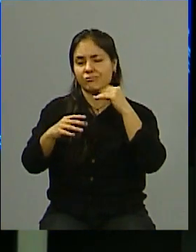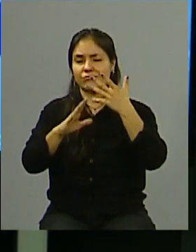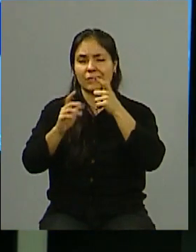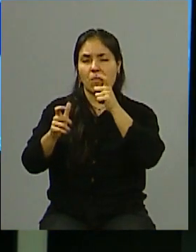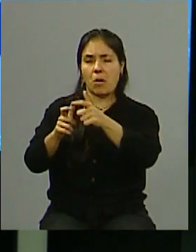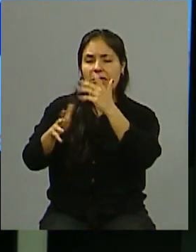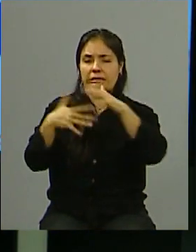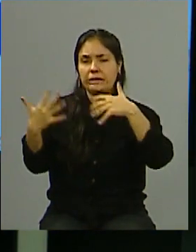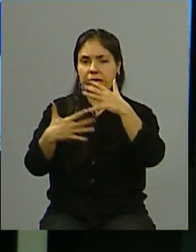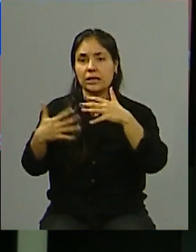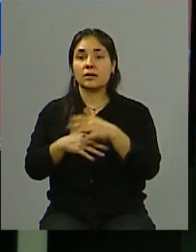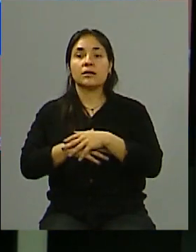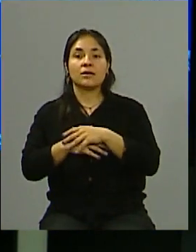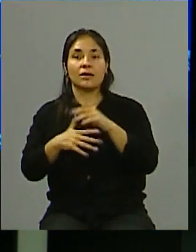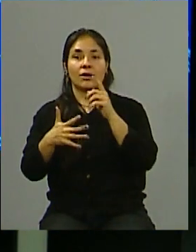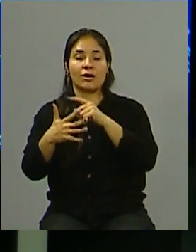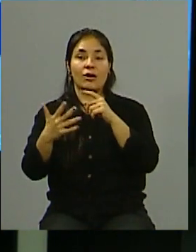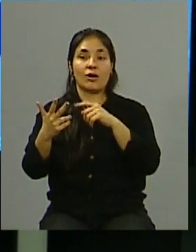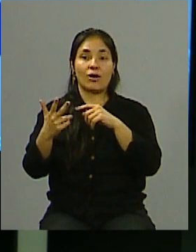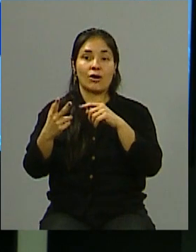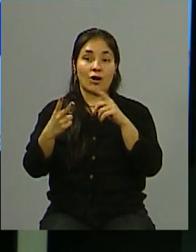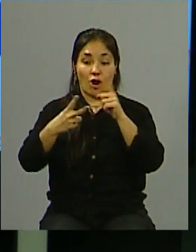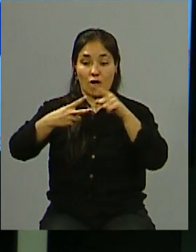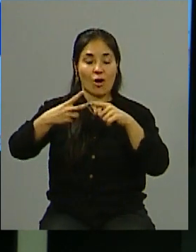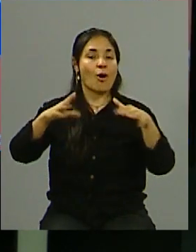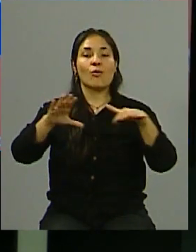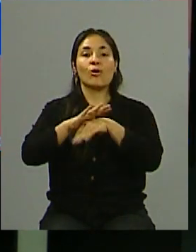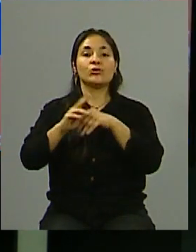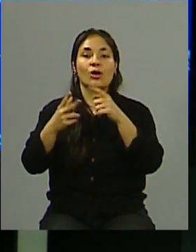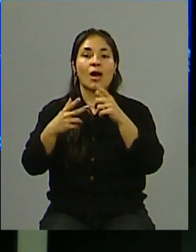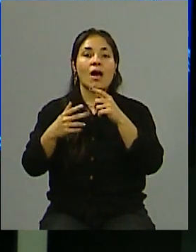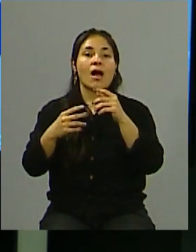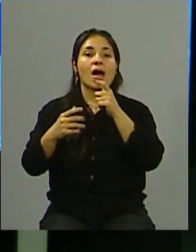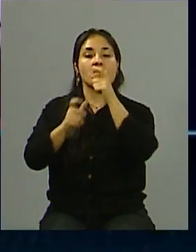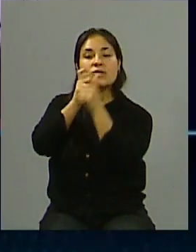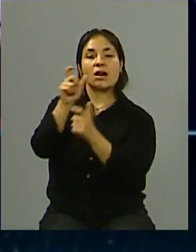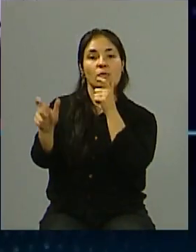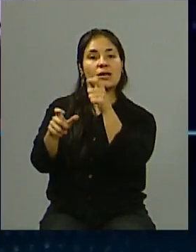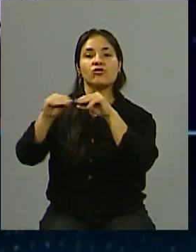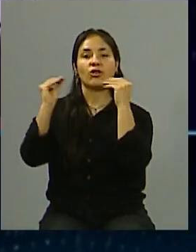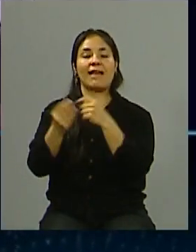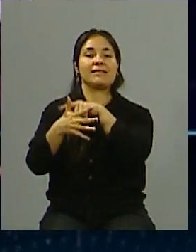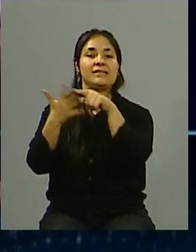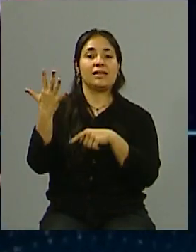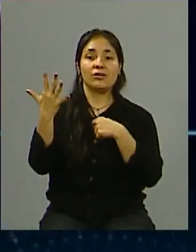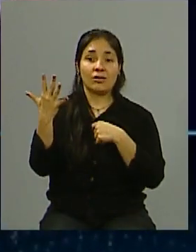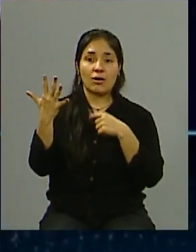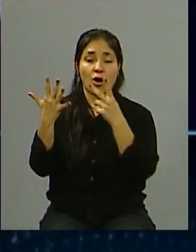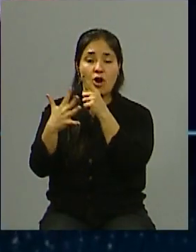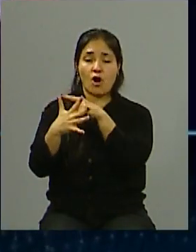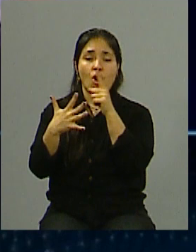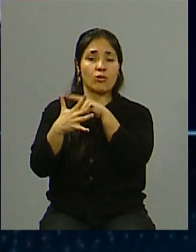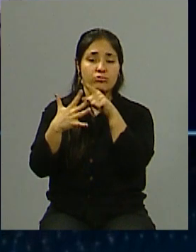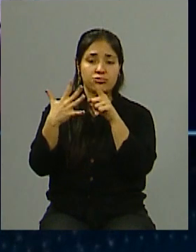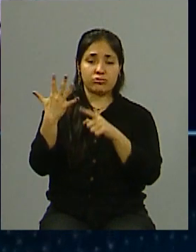casualmente quizás, se gastaron las réplicas primero que nadie. Claro. Entonces, casi te diría, desde la mitad del